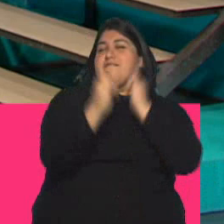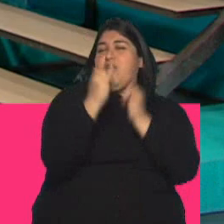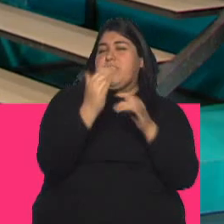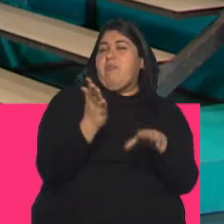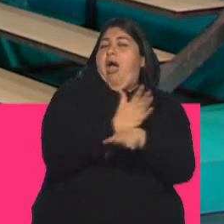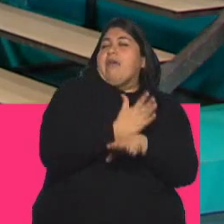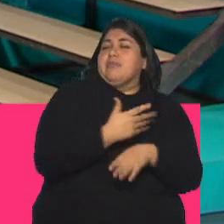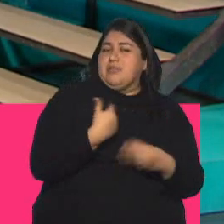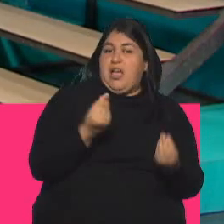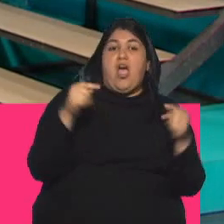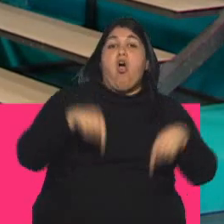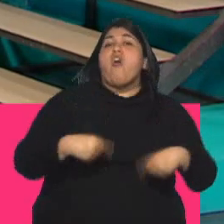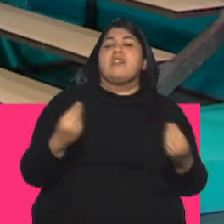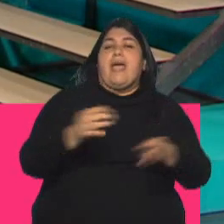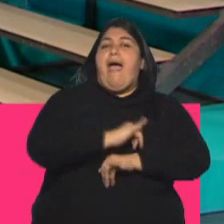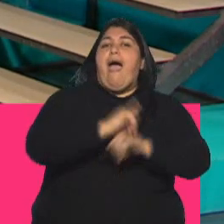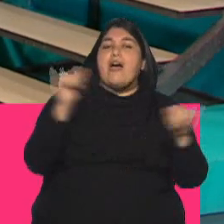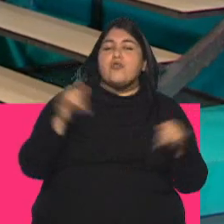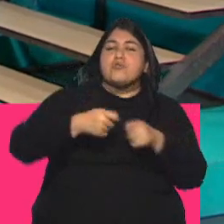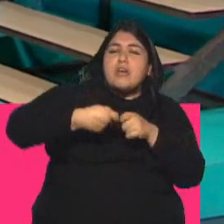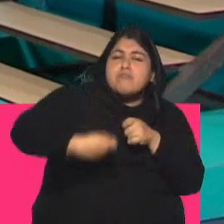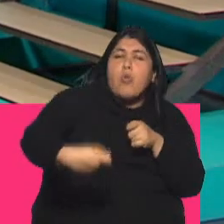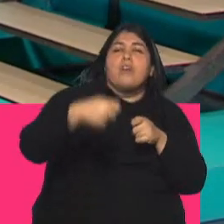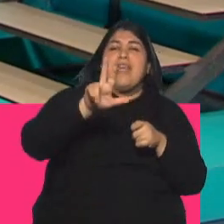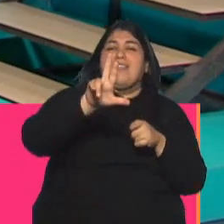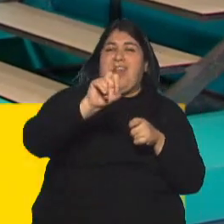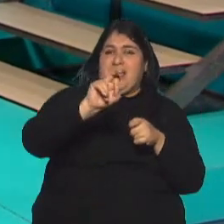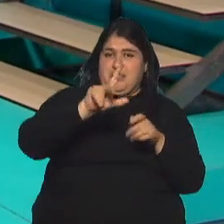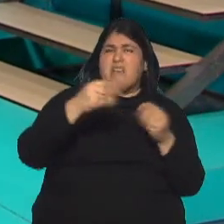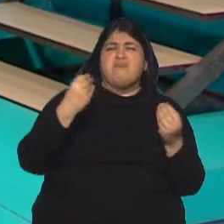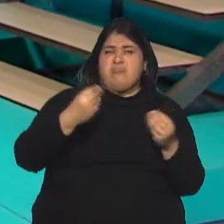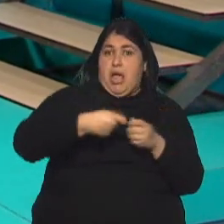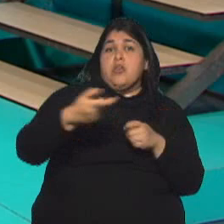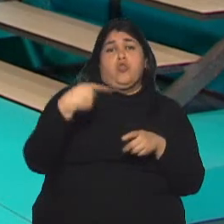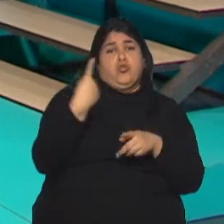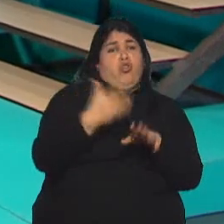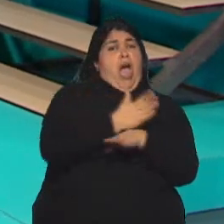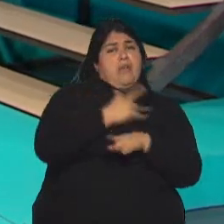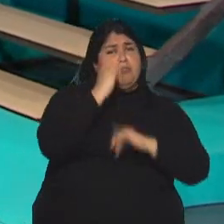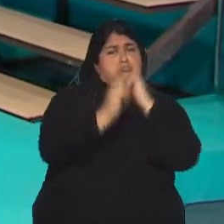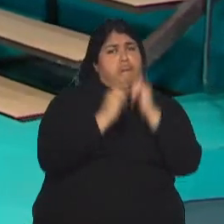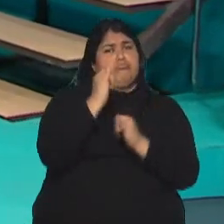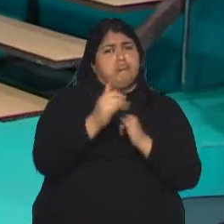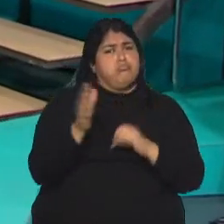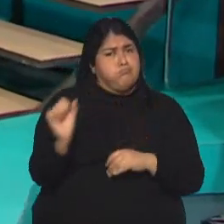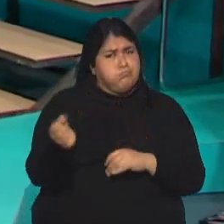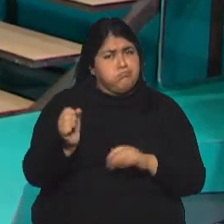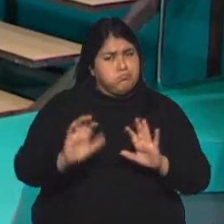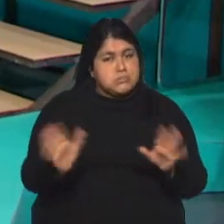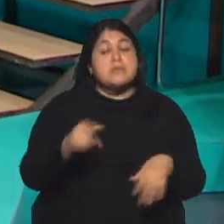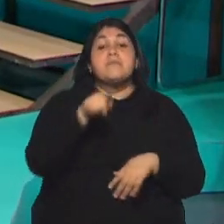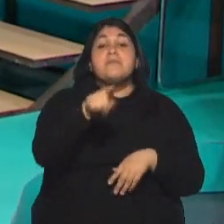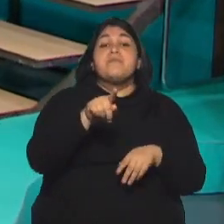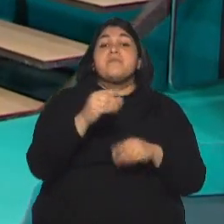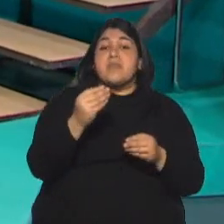pasar hoy. Se anuncia él ahora 30. Nosotros te lo habíamos adelantado. Mirá acá en el tape. Goro en